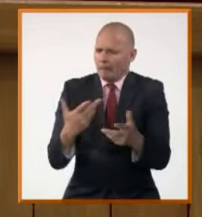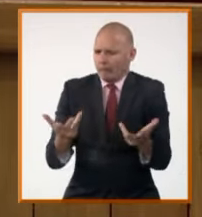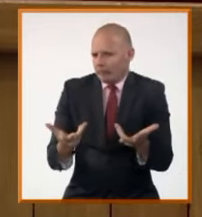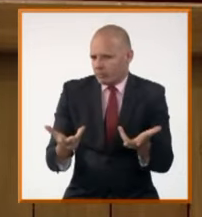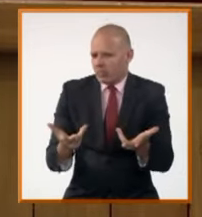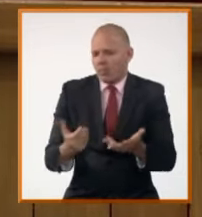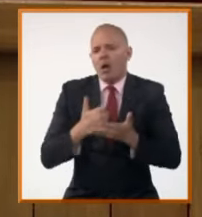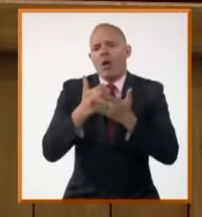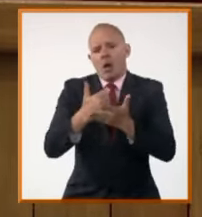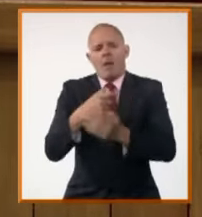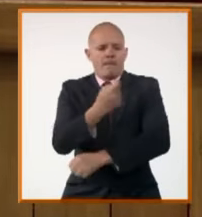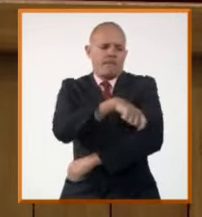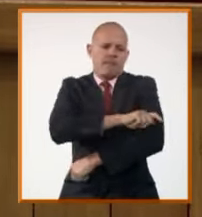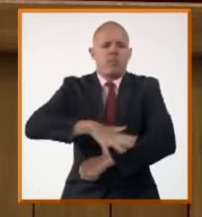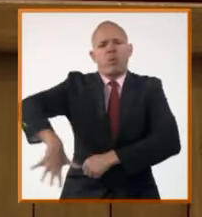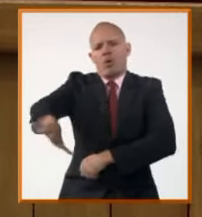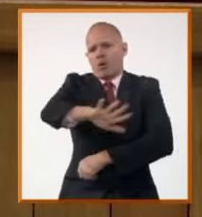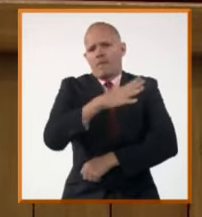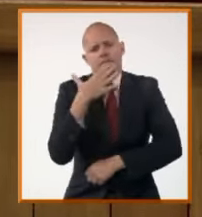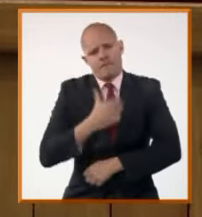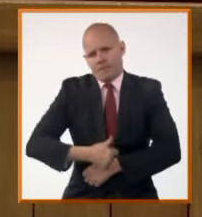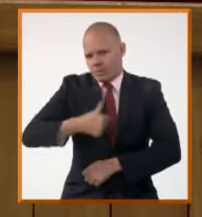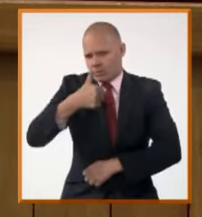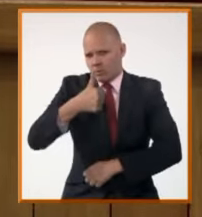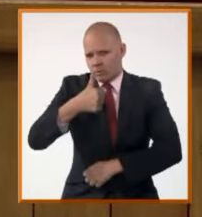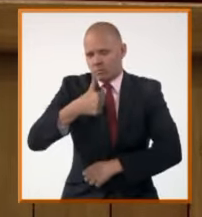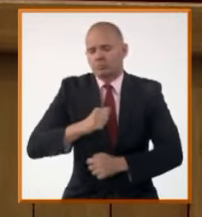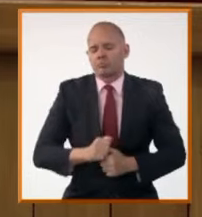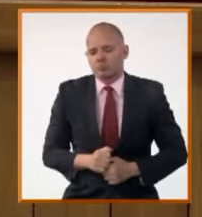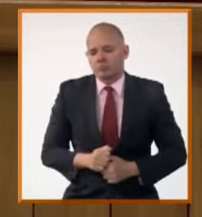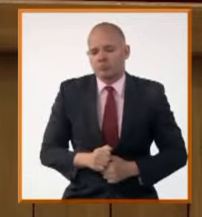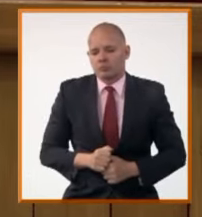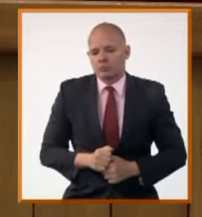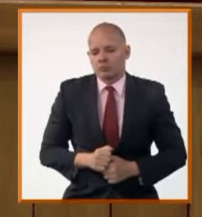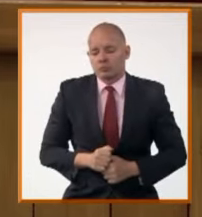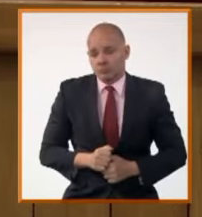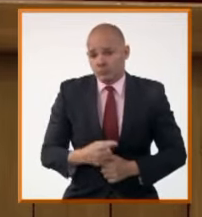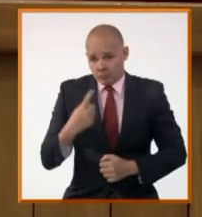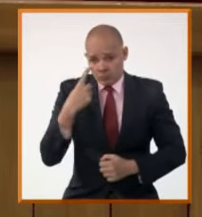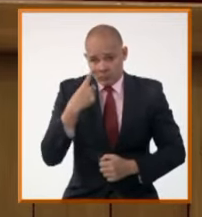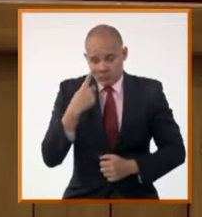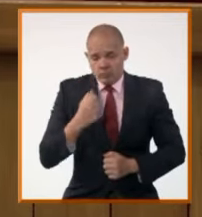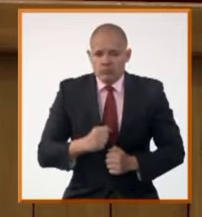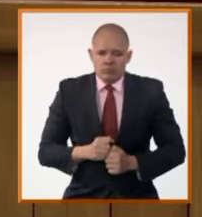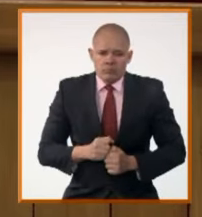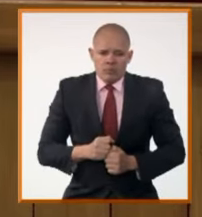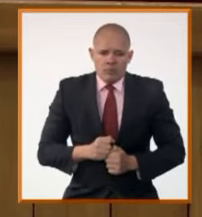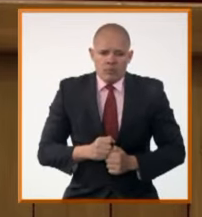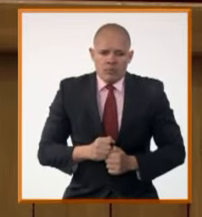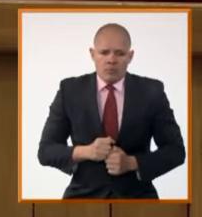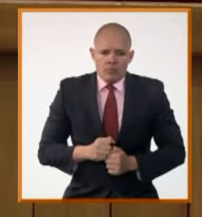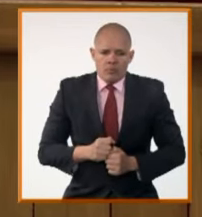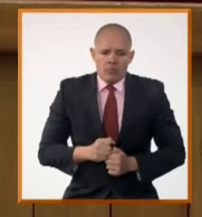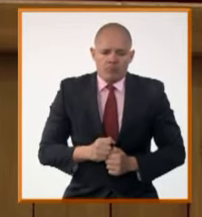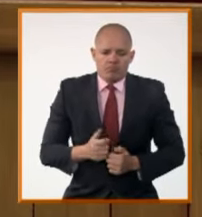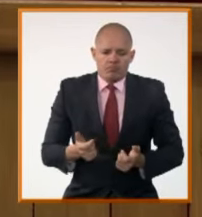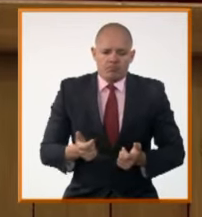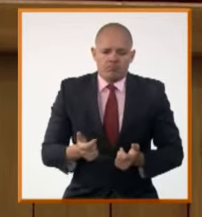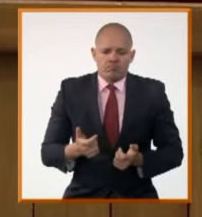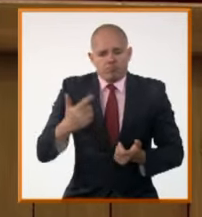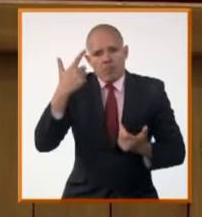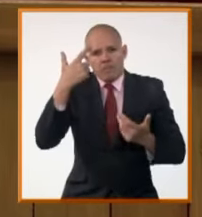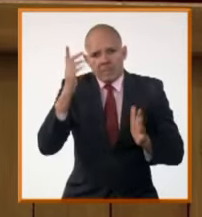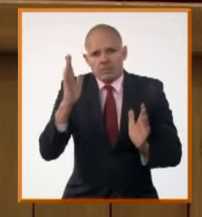Yo creo que primero no podemos dejar de reconocer que hemos trabajado en